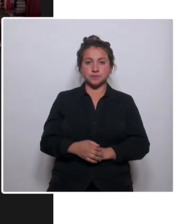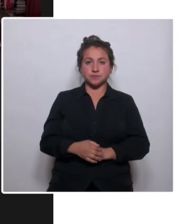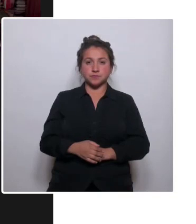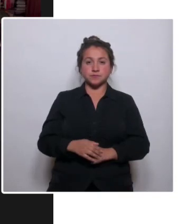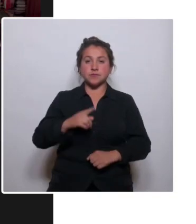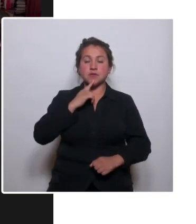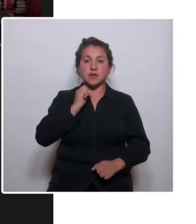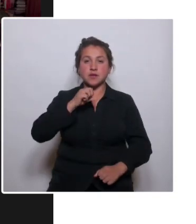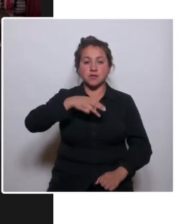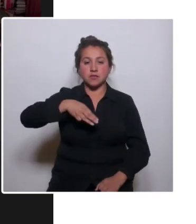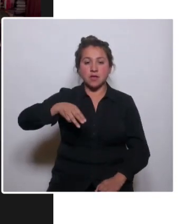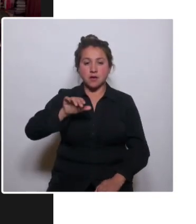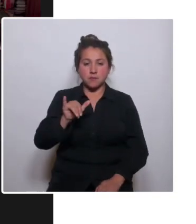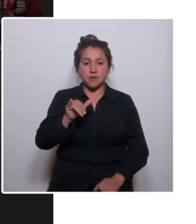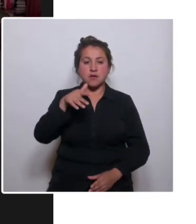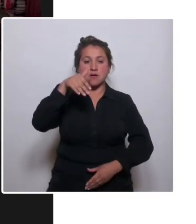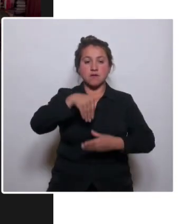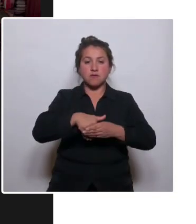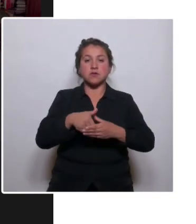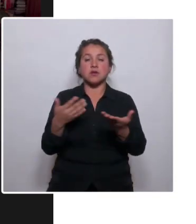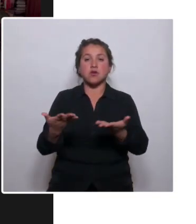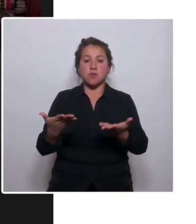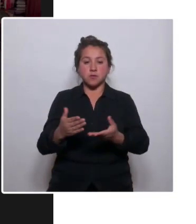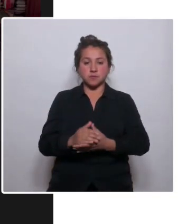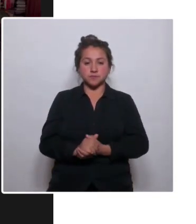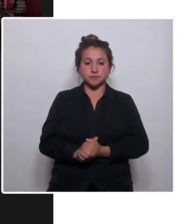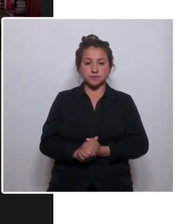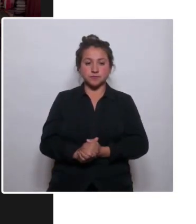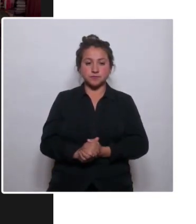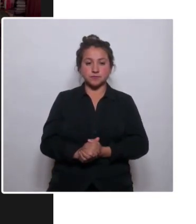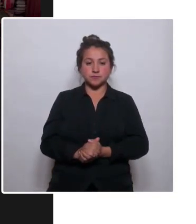Convencional Tami Pustilnik, ¿cómo vota? A